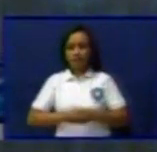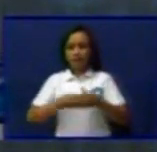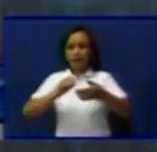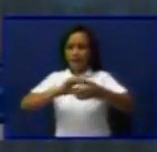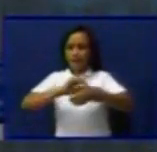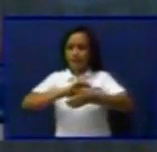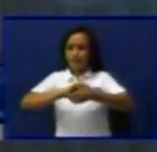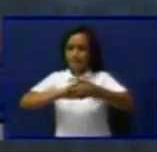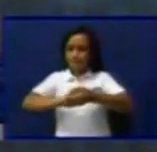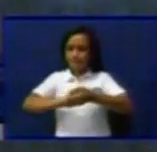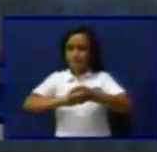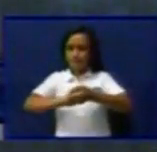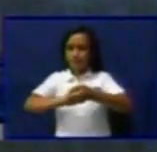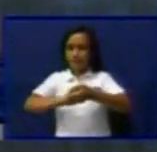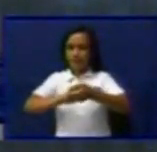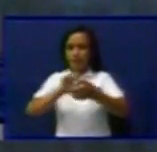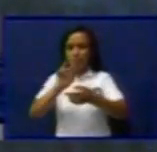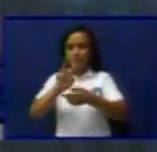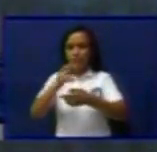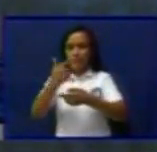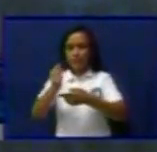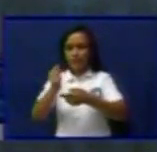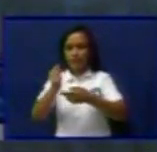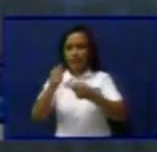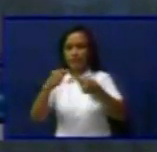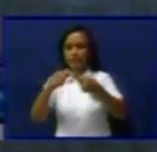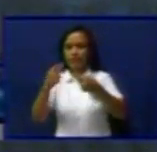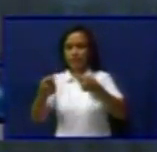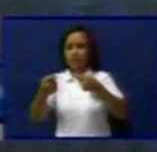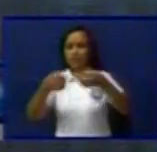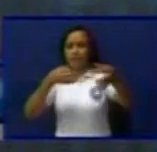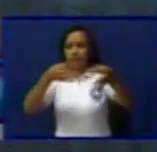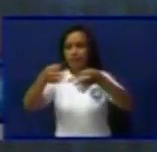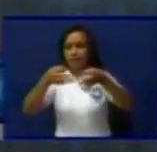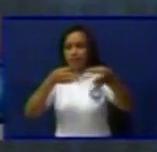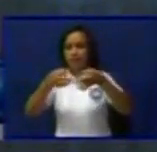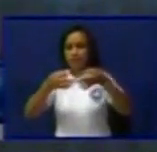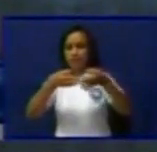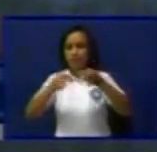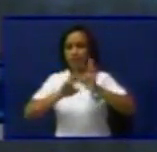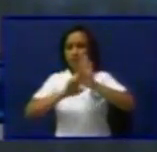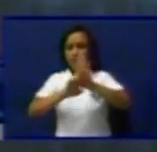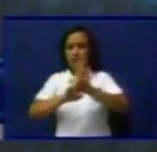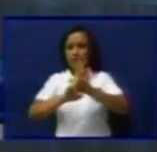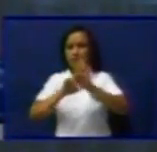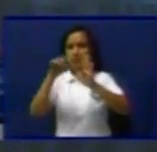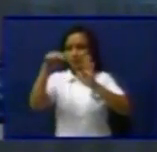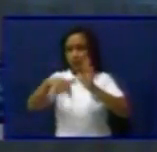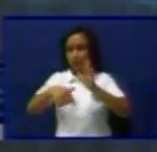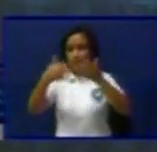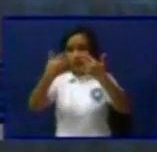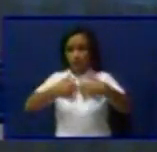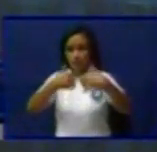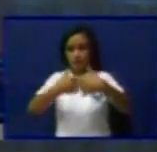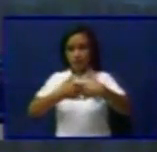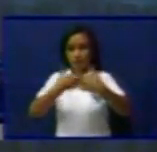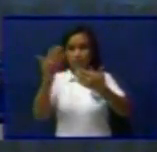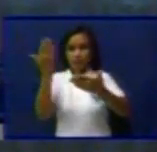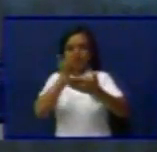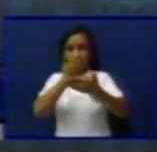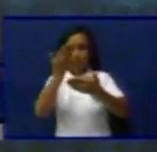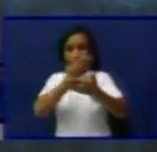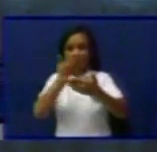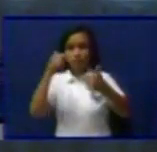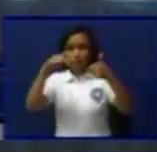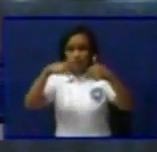amigo Alberto Vega de la empresa ERM para que haga la presentación en representación de esta empresa sobre los estudios realizados